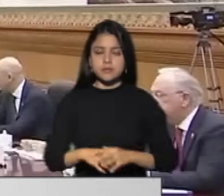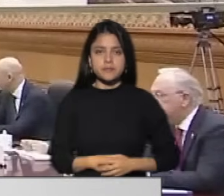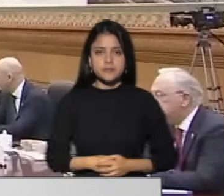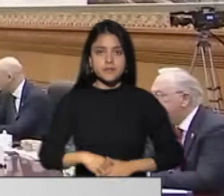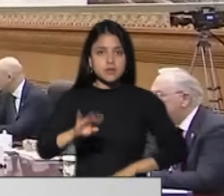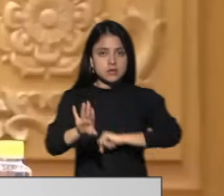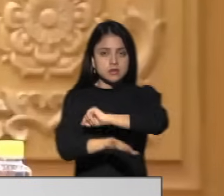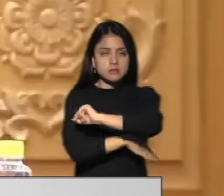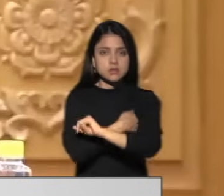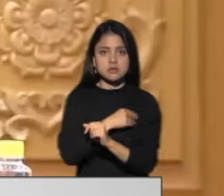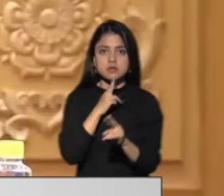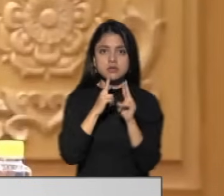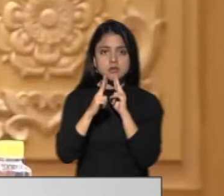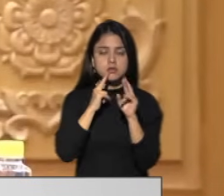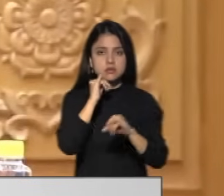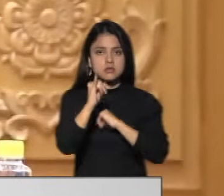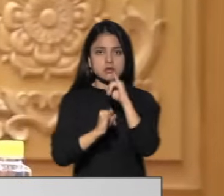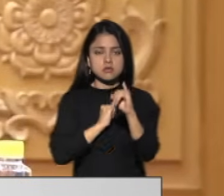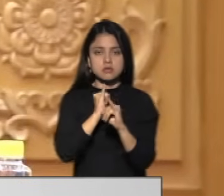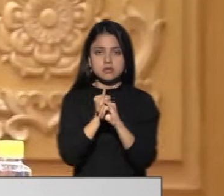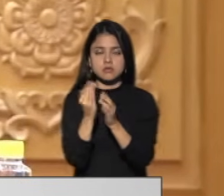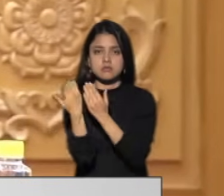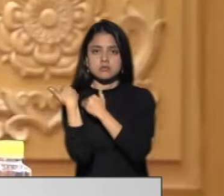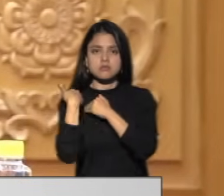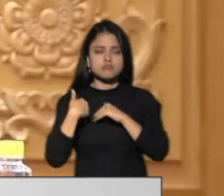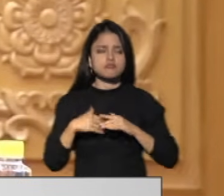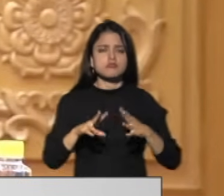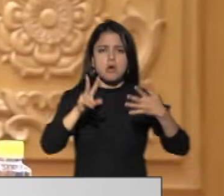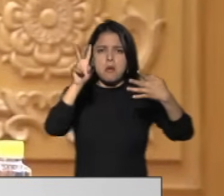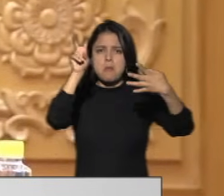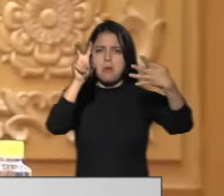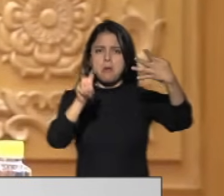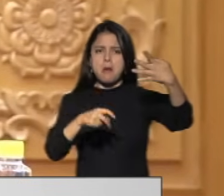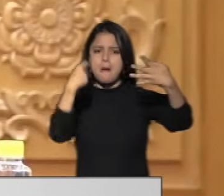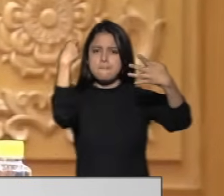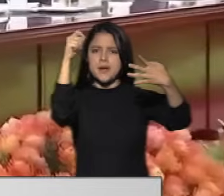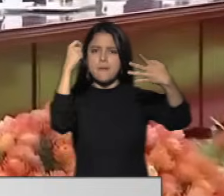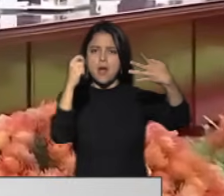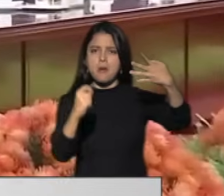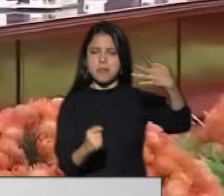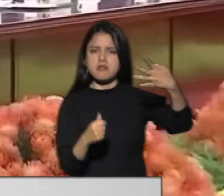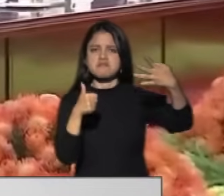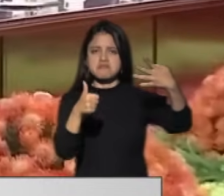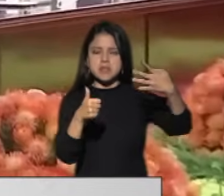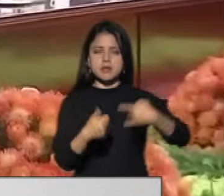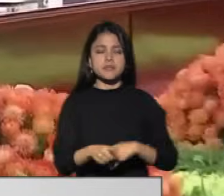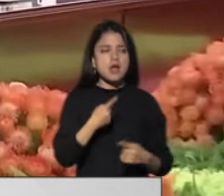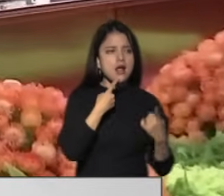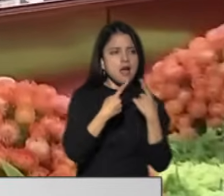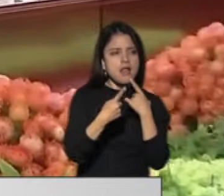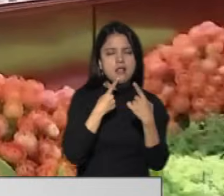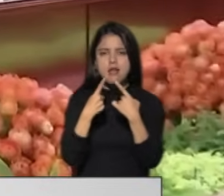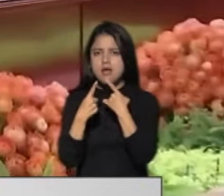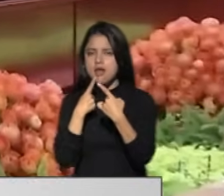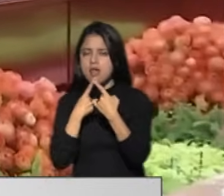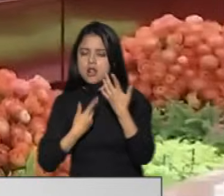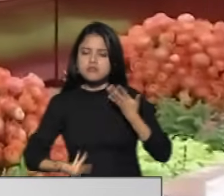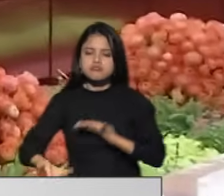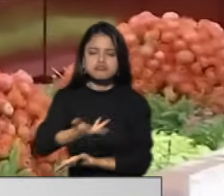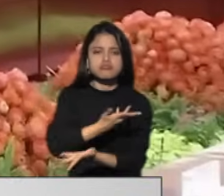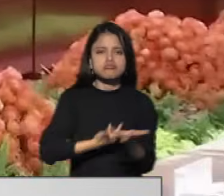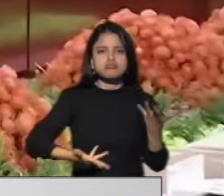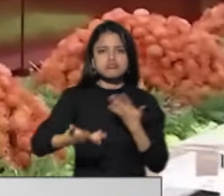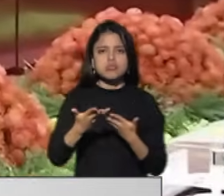que el foro fue un completo éxito al abordarse todos los temas de la agenda. Además, dijo que la nueva etapa de la iniciativa de la franja y la